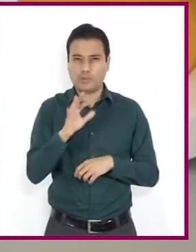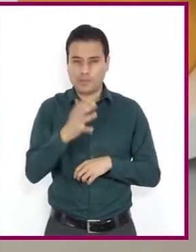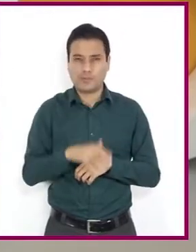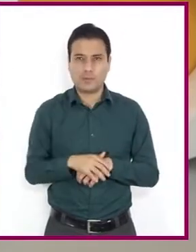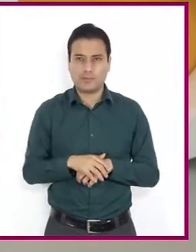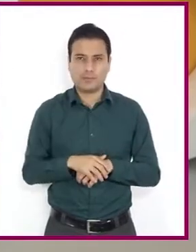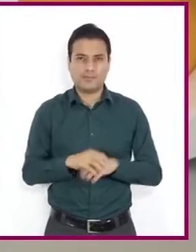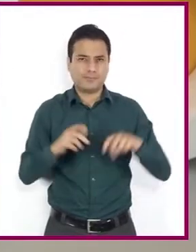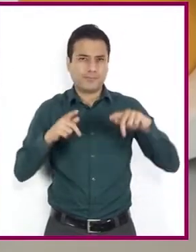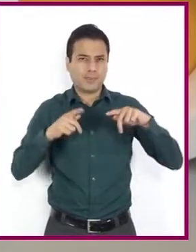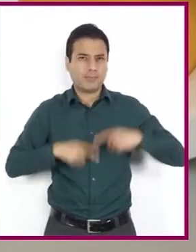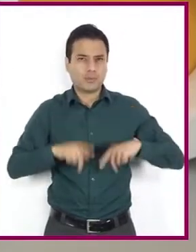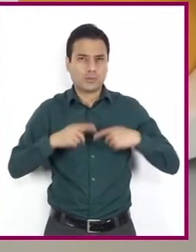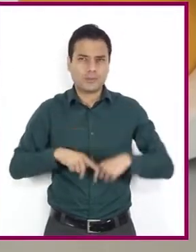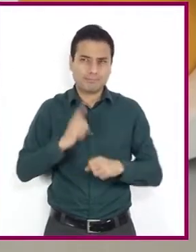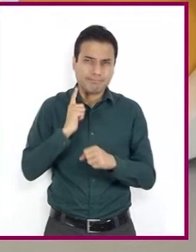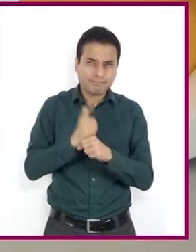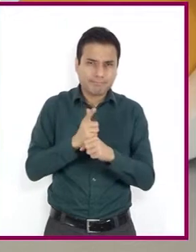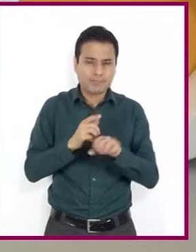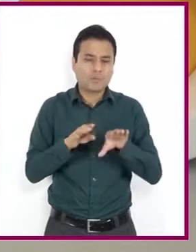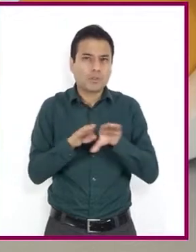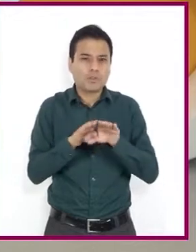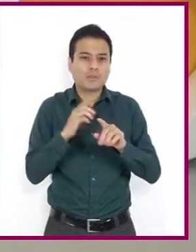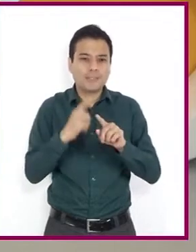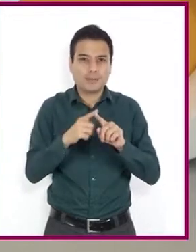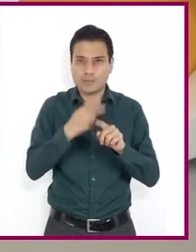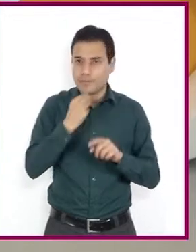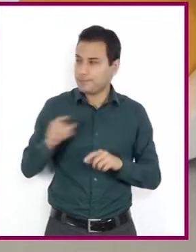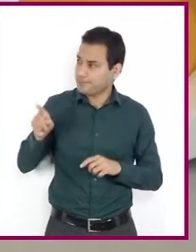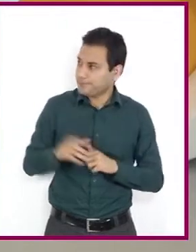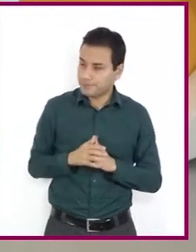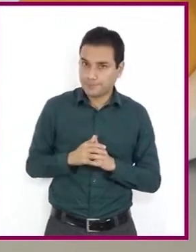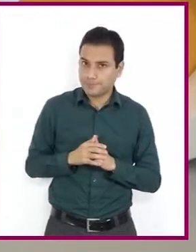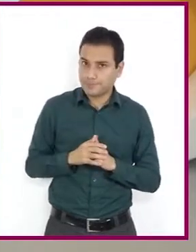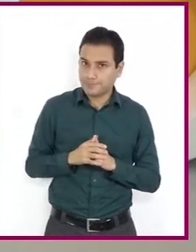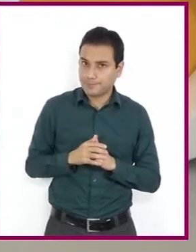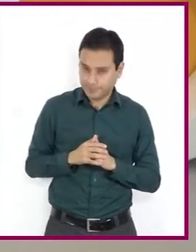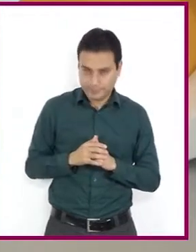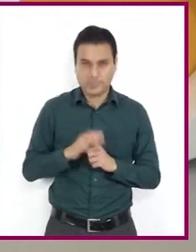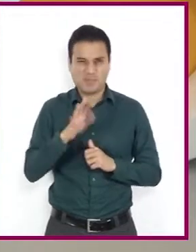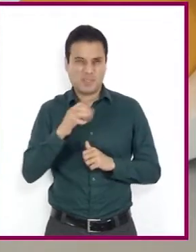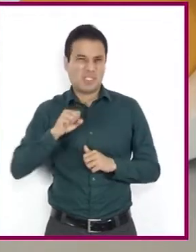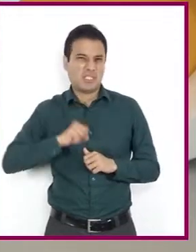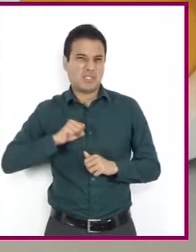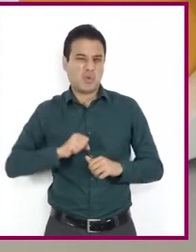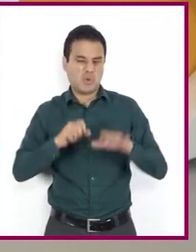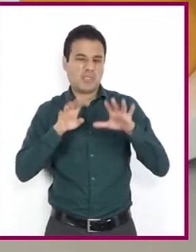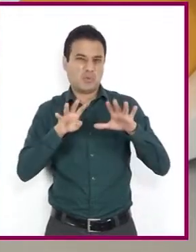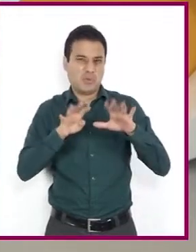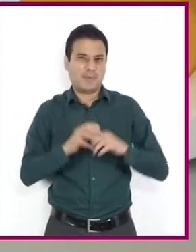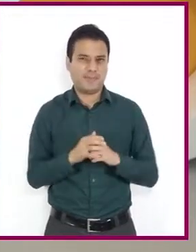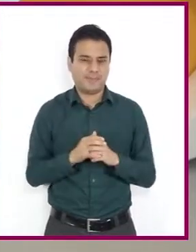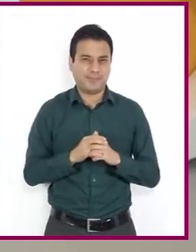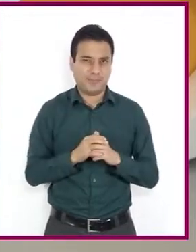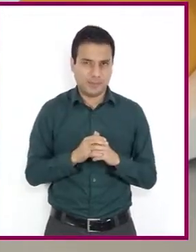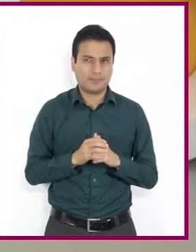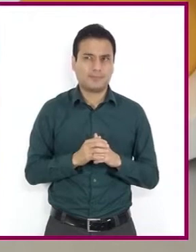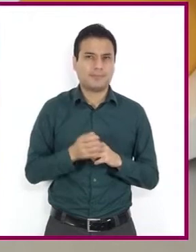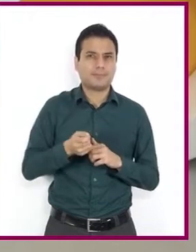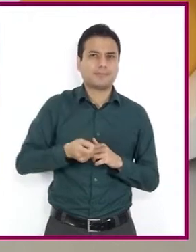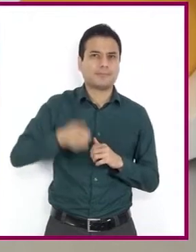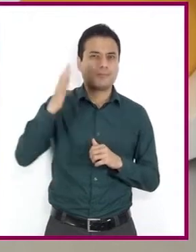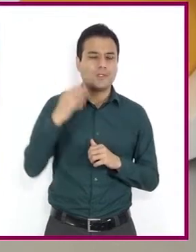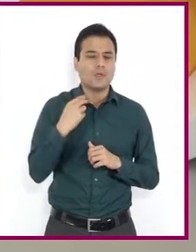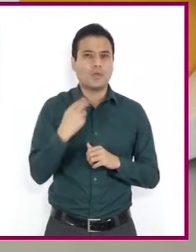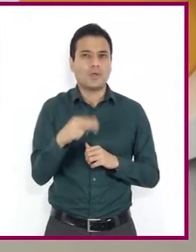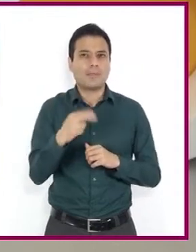deducidas matemáticamente por James Clerk Maxwell en la segunda mitad del siglo XIX. Su nombre se debe a que